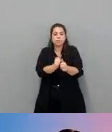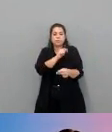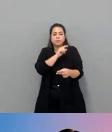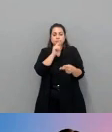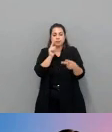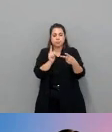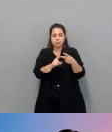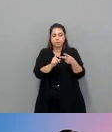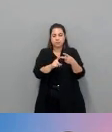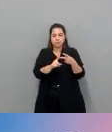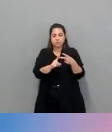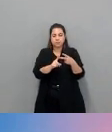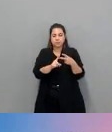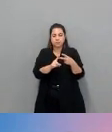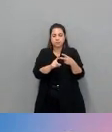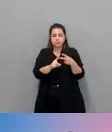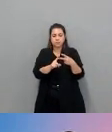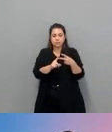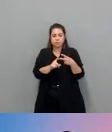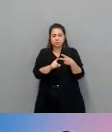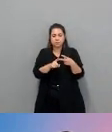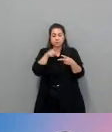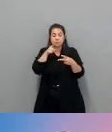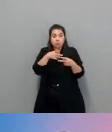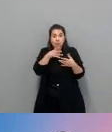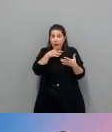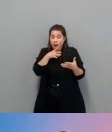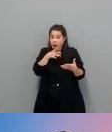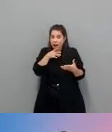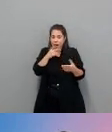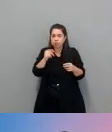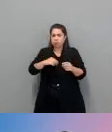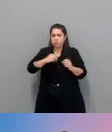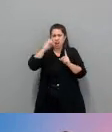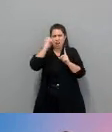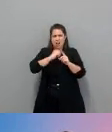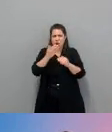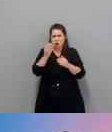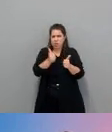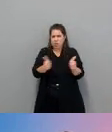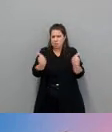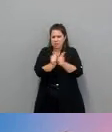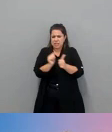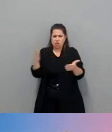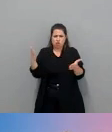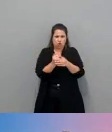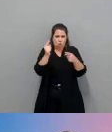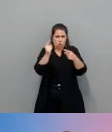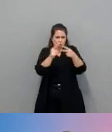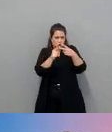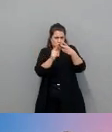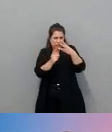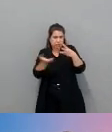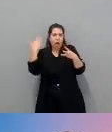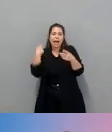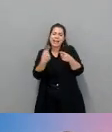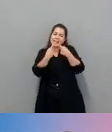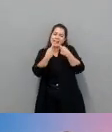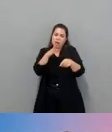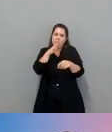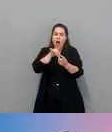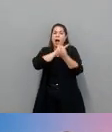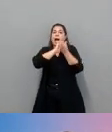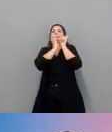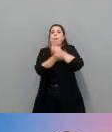que es ahora mismo para todos los grados de dependencia, grado 1, grado 2 o grado 3, antes no era así que estas son mejoras